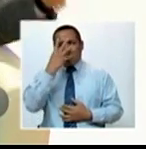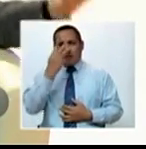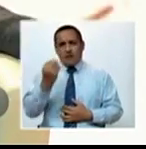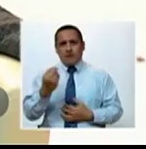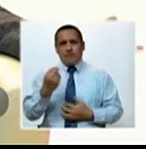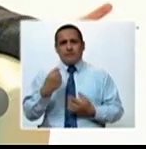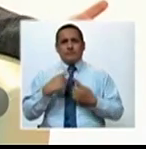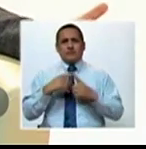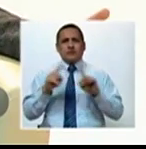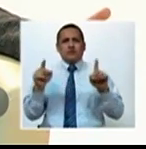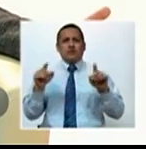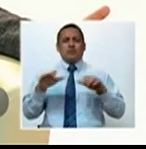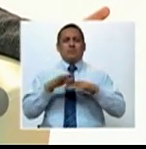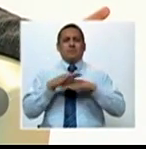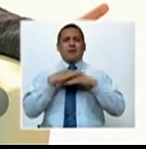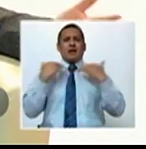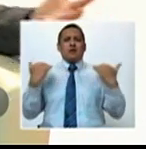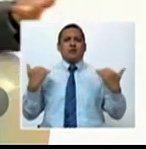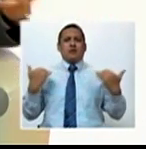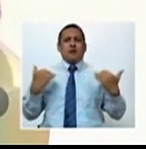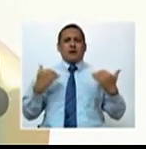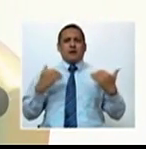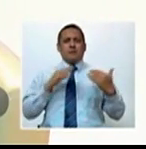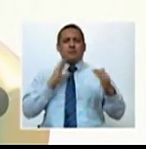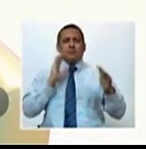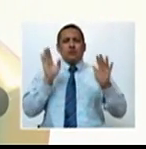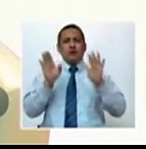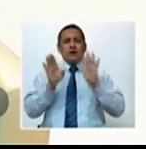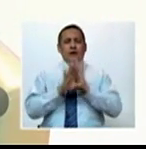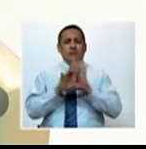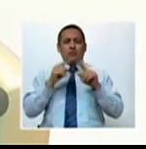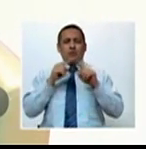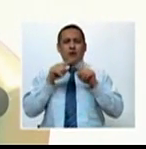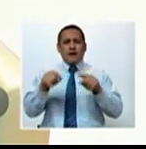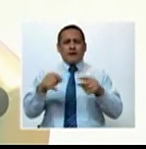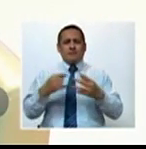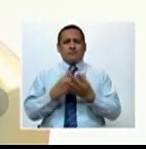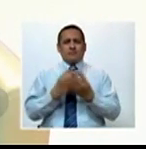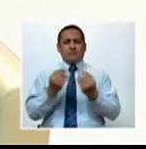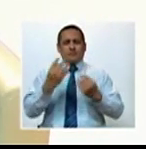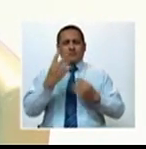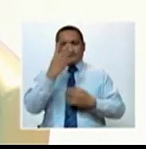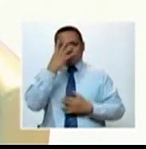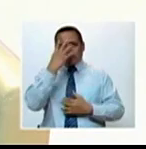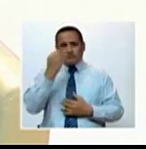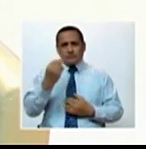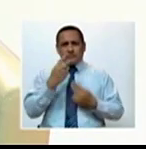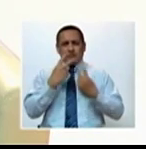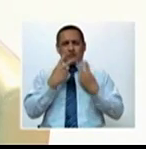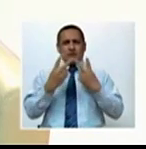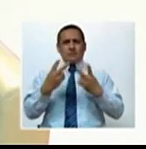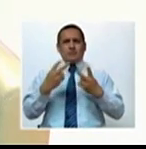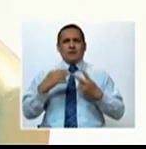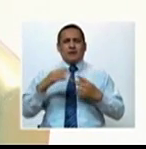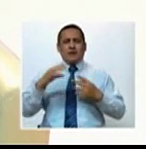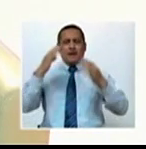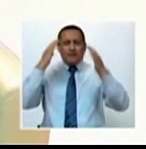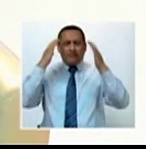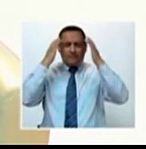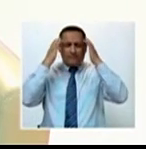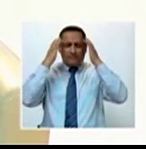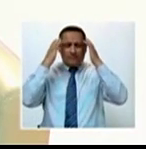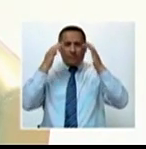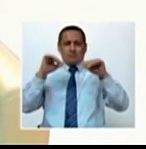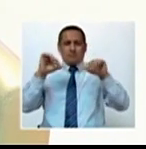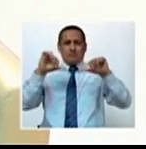Ujú. sino daños, ¿no? Por ejemplo, estos daños focalizados en el